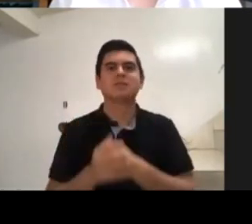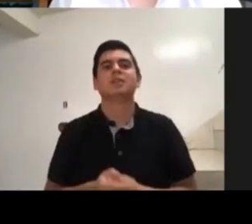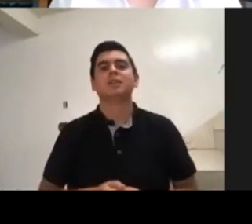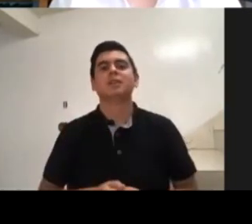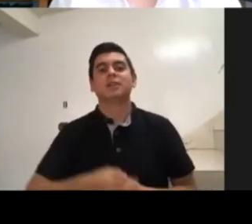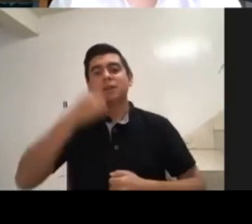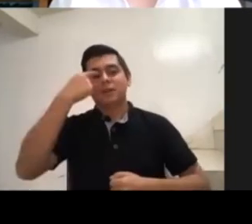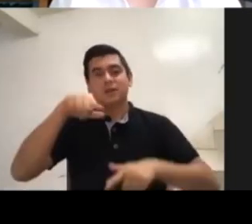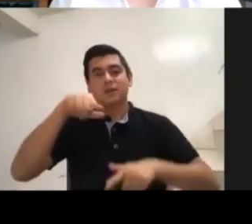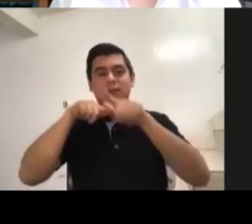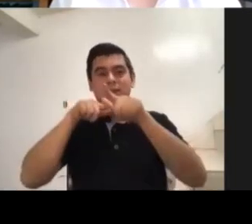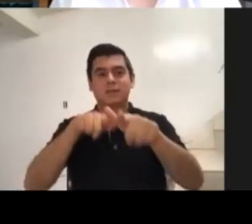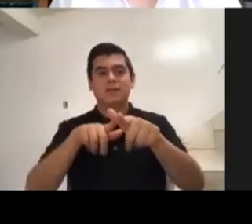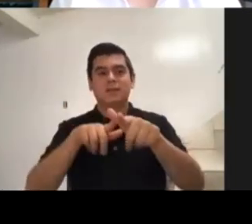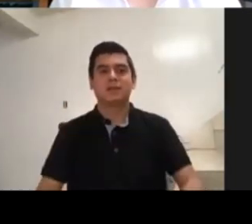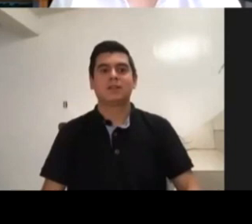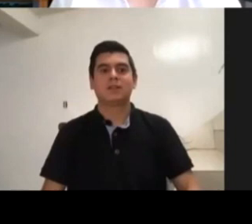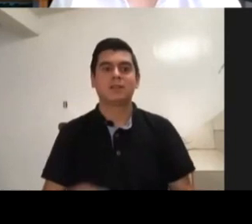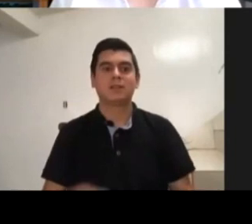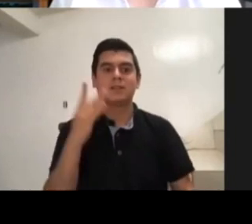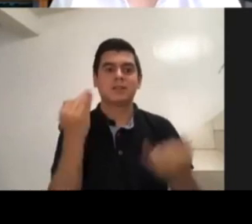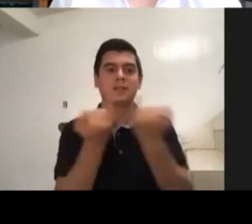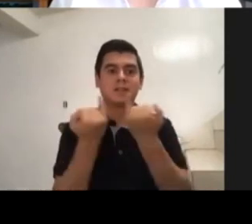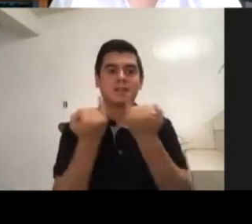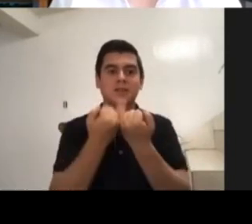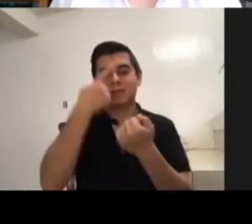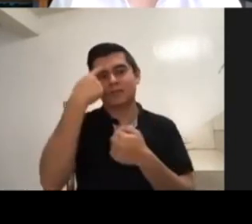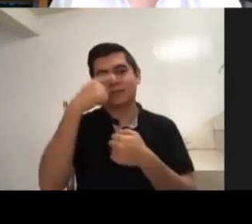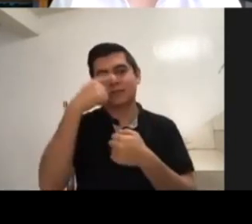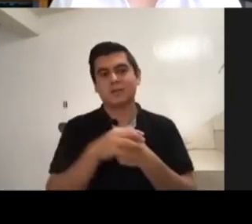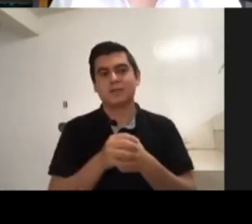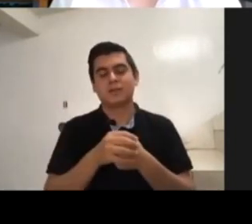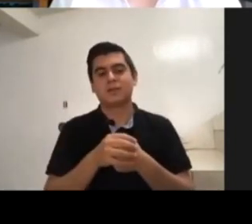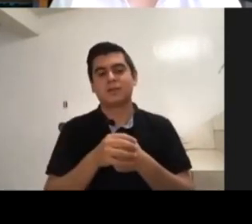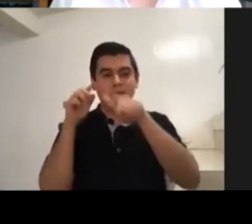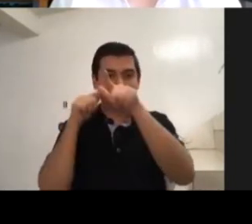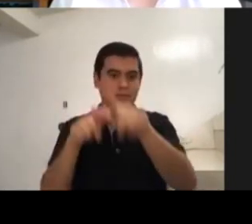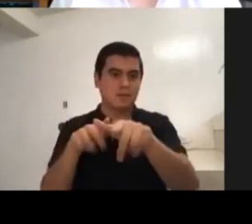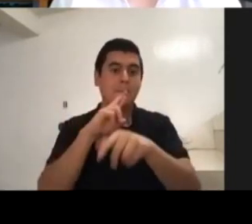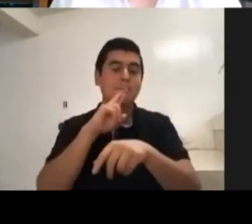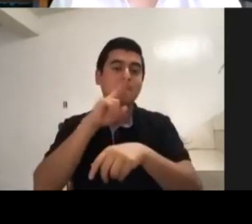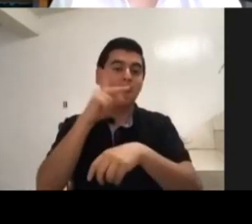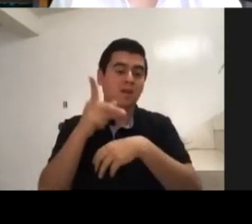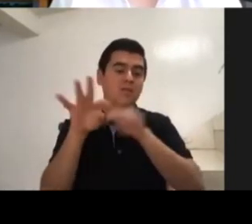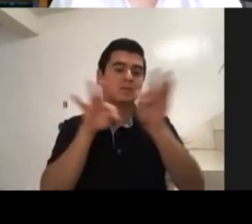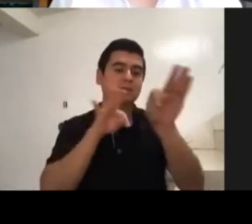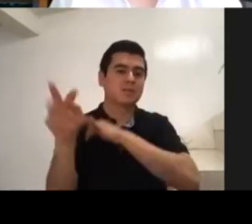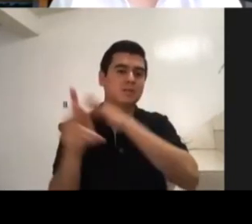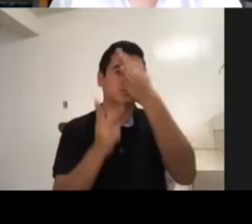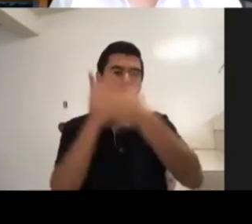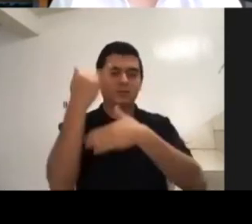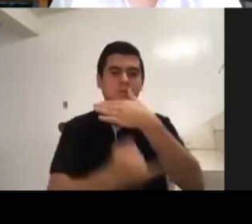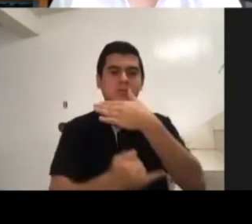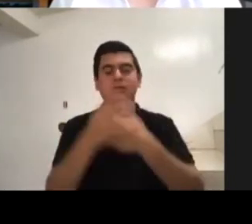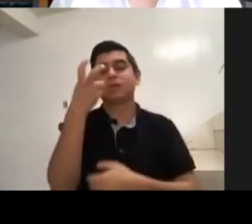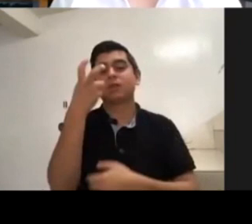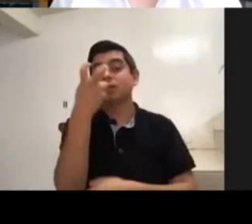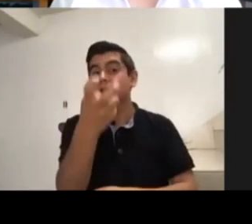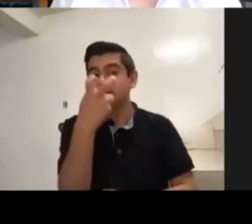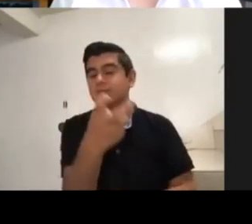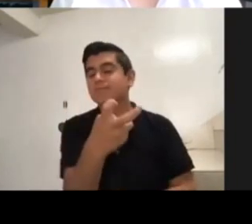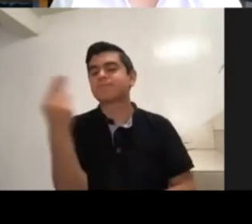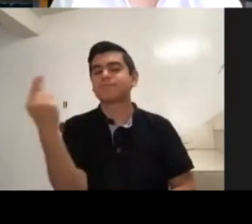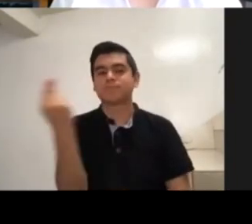las posibilidades de que esto camine hacia mejores soluciones. Y esto es algo que está presente, que tenemos que